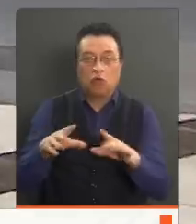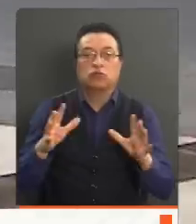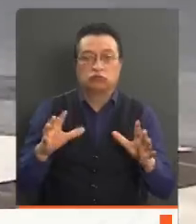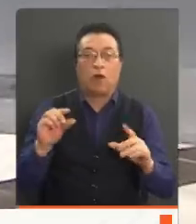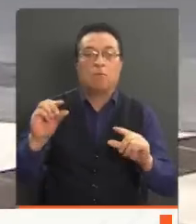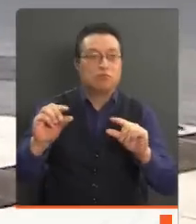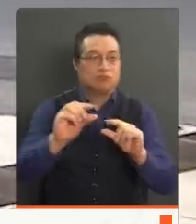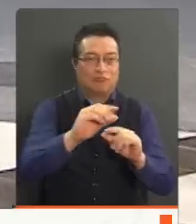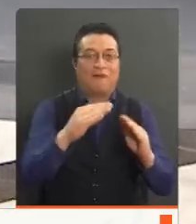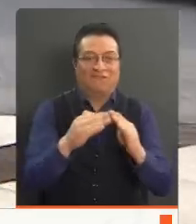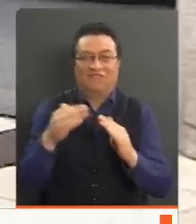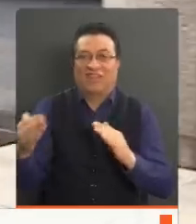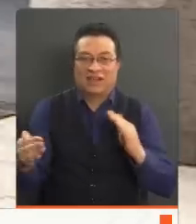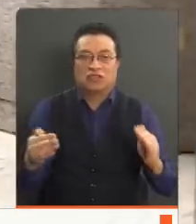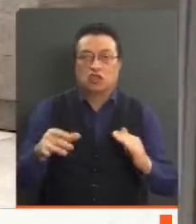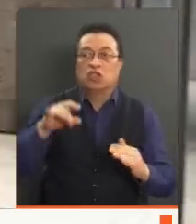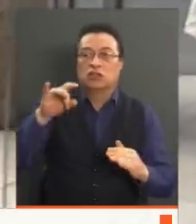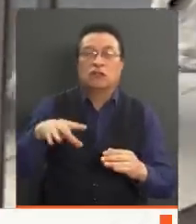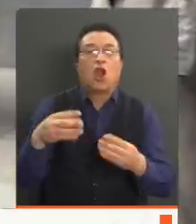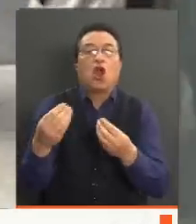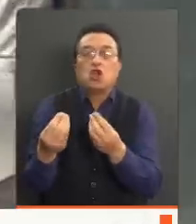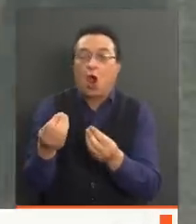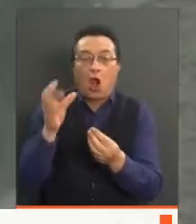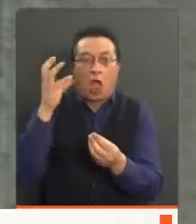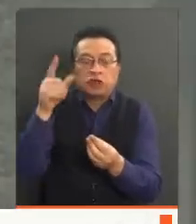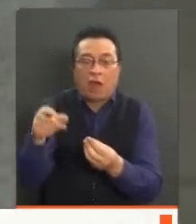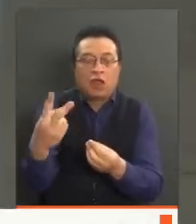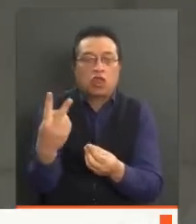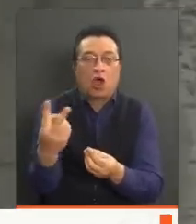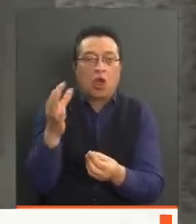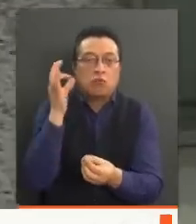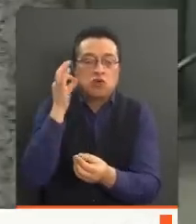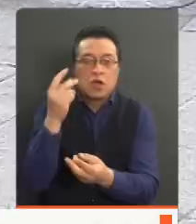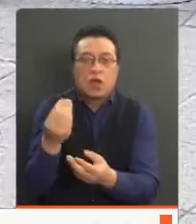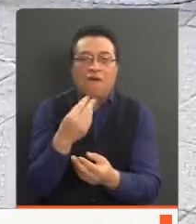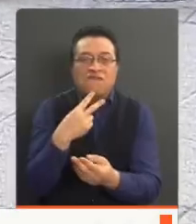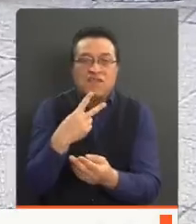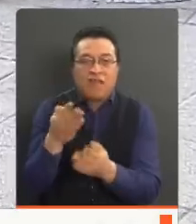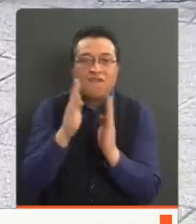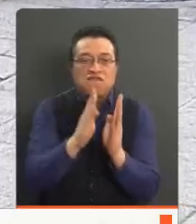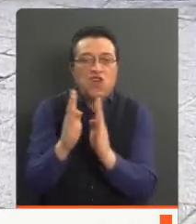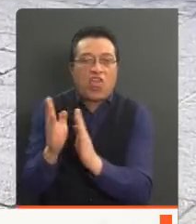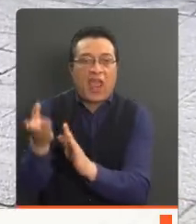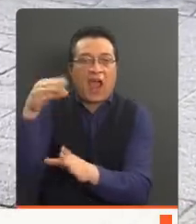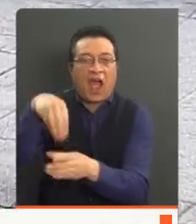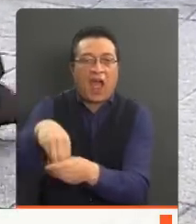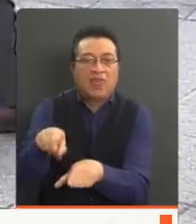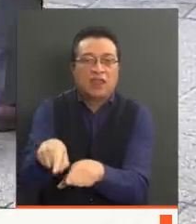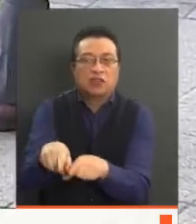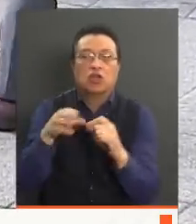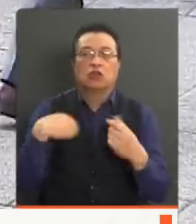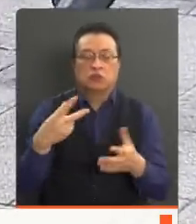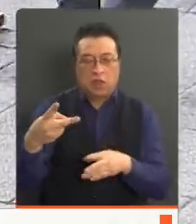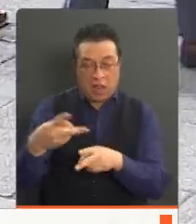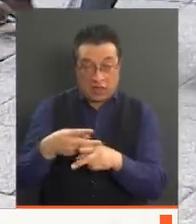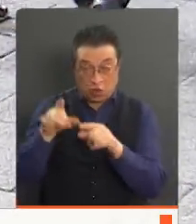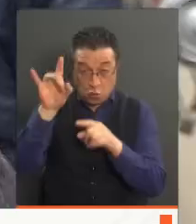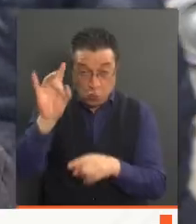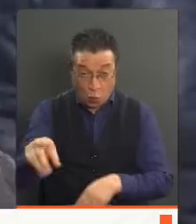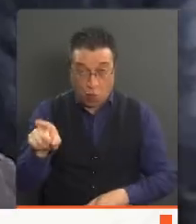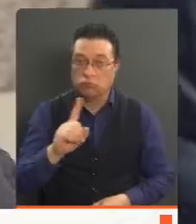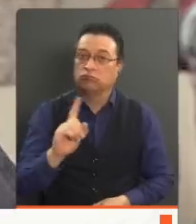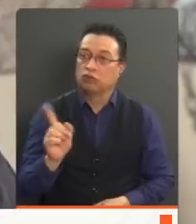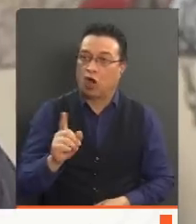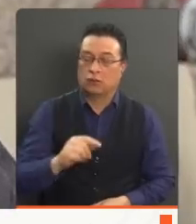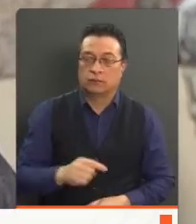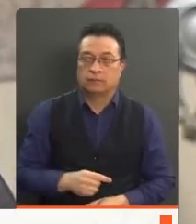vecinos supieran cómo estaba viviendo esta pareja, que según ellas, no son las únicas arrendando bodegas para vivir.